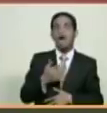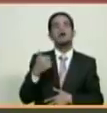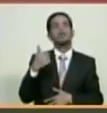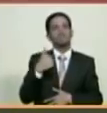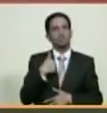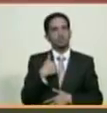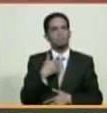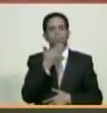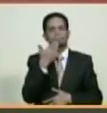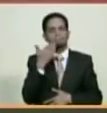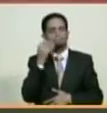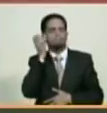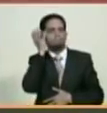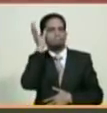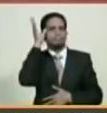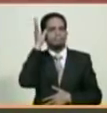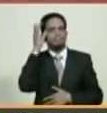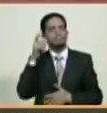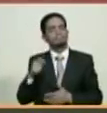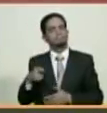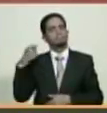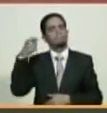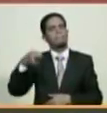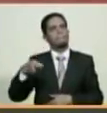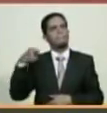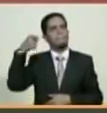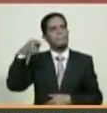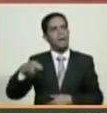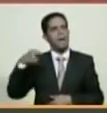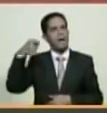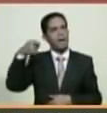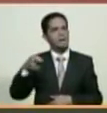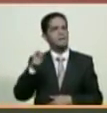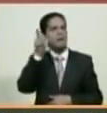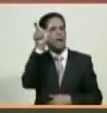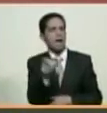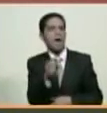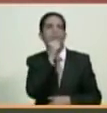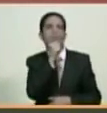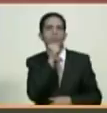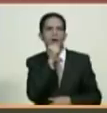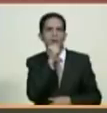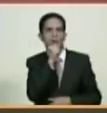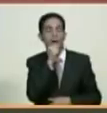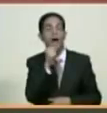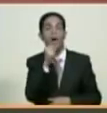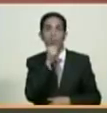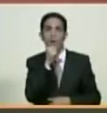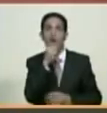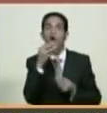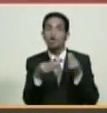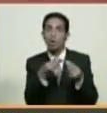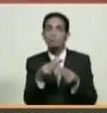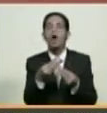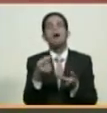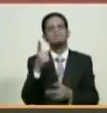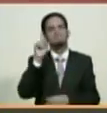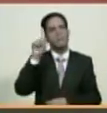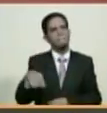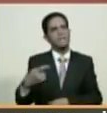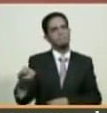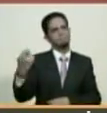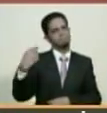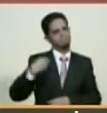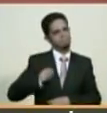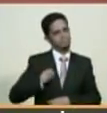petrolizo las pensiones. Y entonces nuestras abuelas y nuestros abuelos empiezan a recibir un medio petro correspondiente